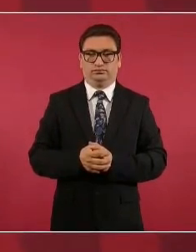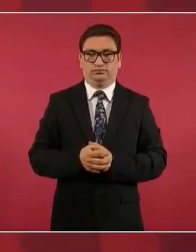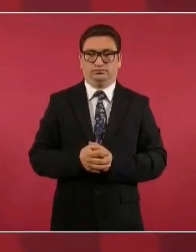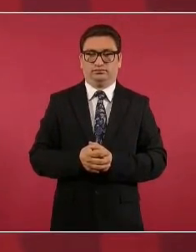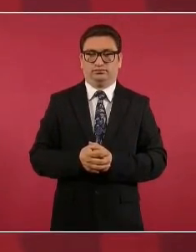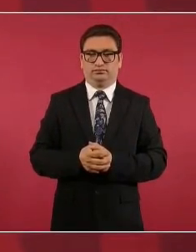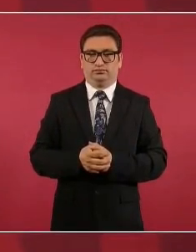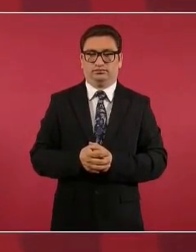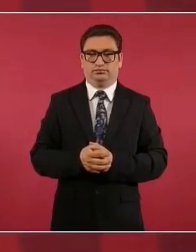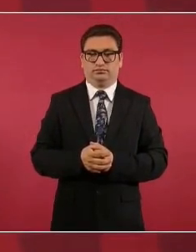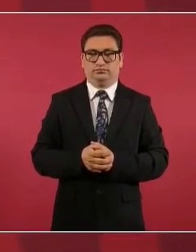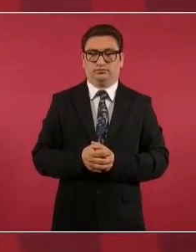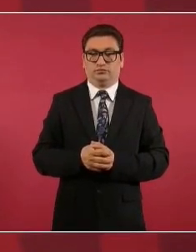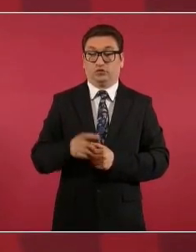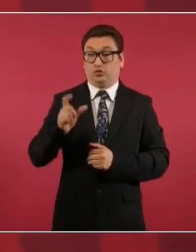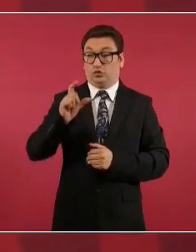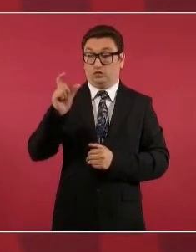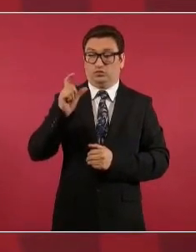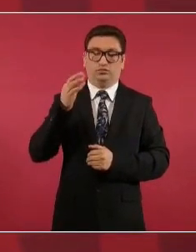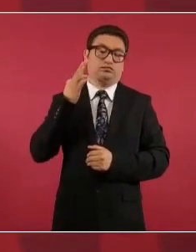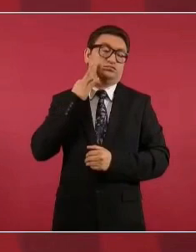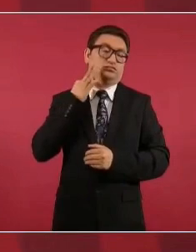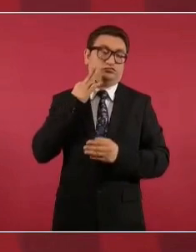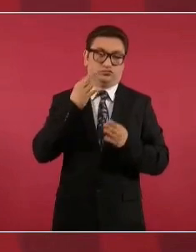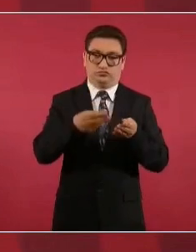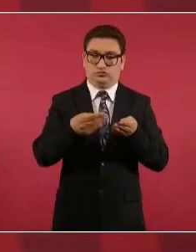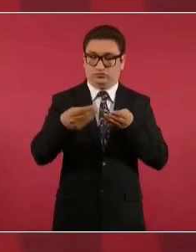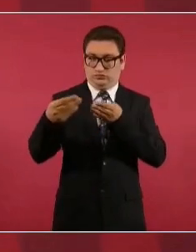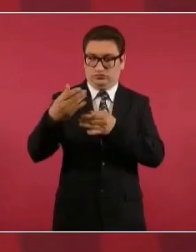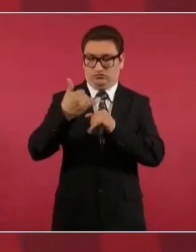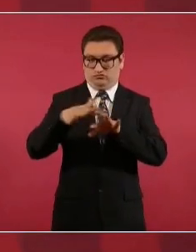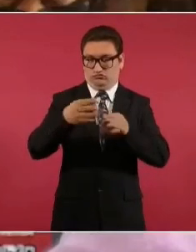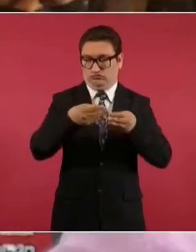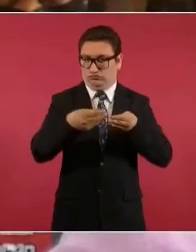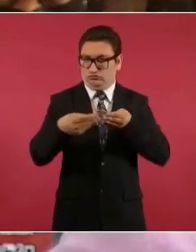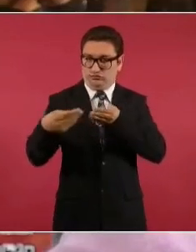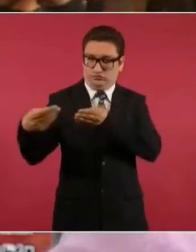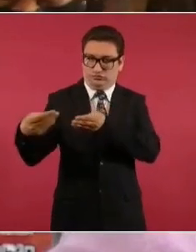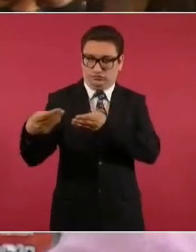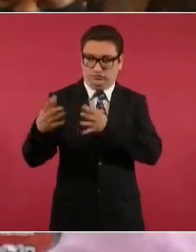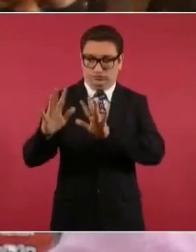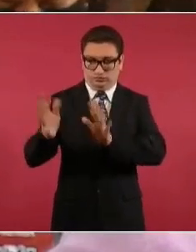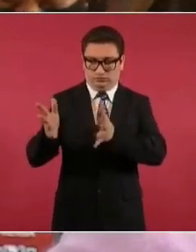Cuando esto llega a la fiscalía, ese informe llega a la fiscalía,